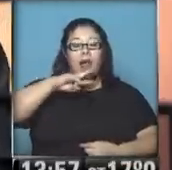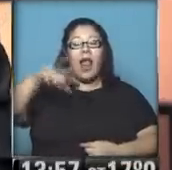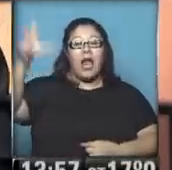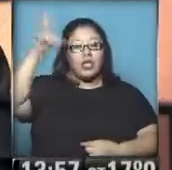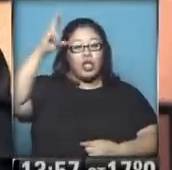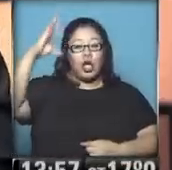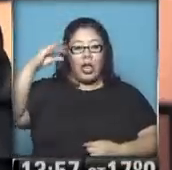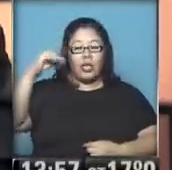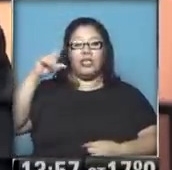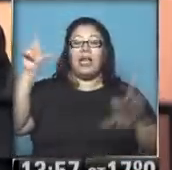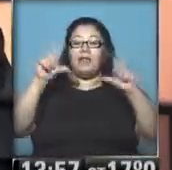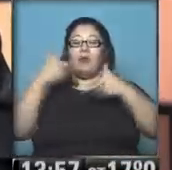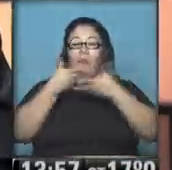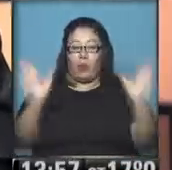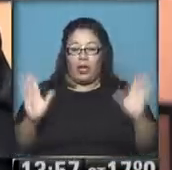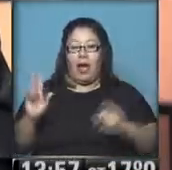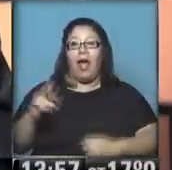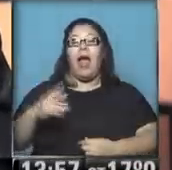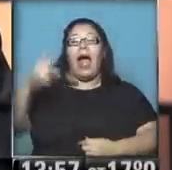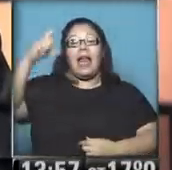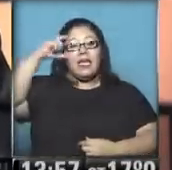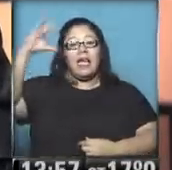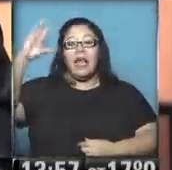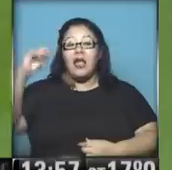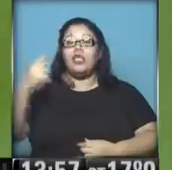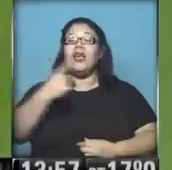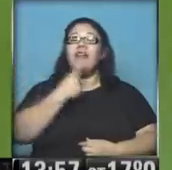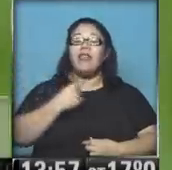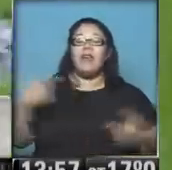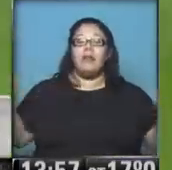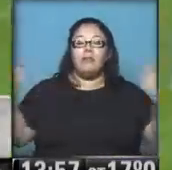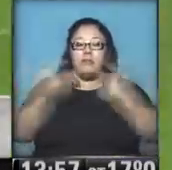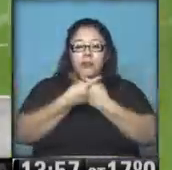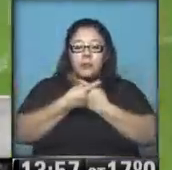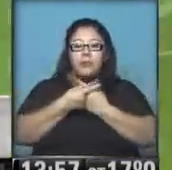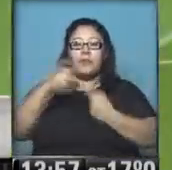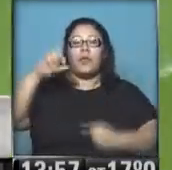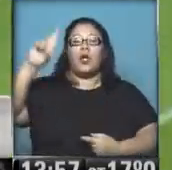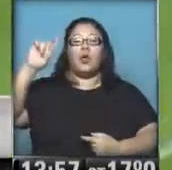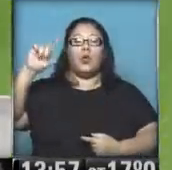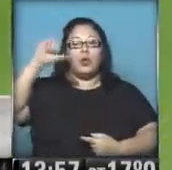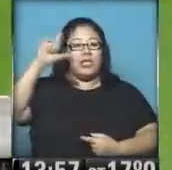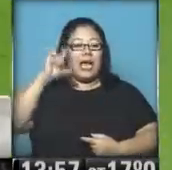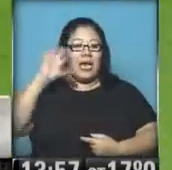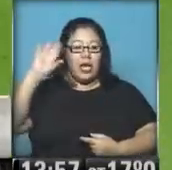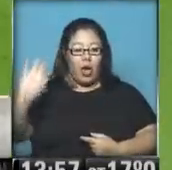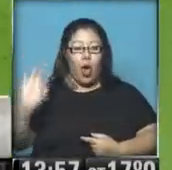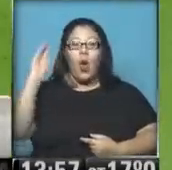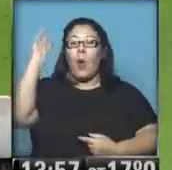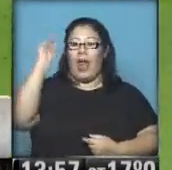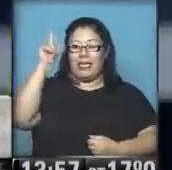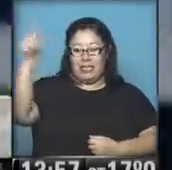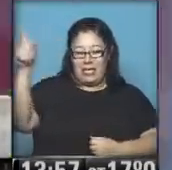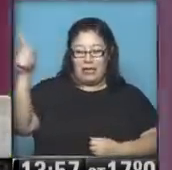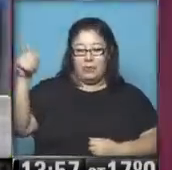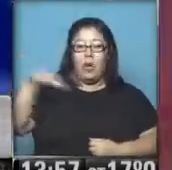acuérdese, por la TV pública. Y a las 22, River se la juega el todo por el todo en Belo Horizonte, 5 derrotas. Que